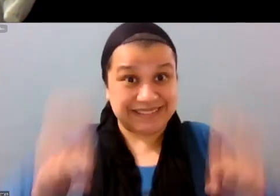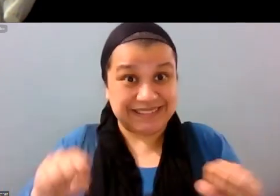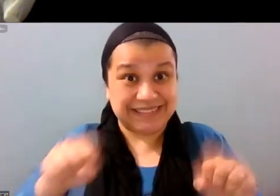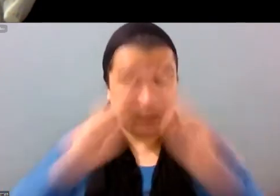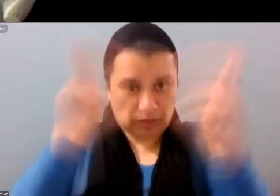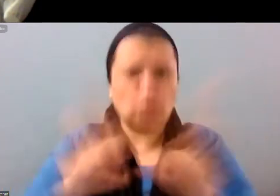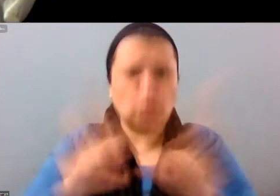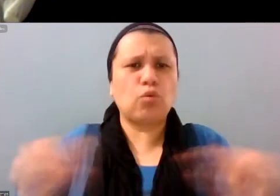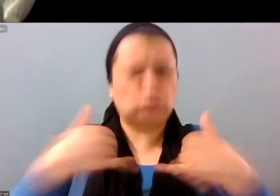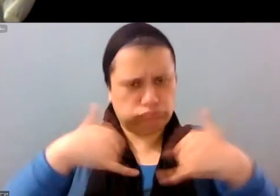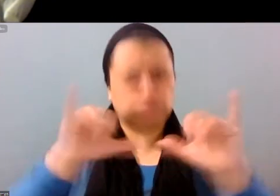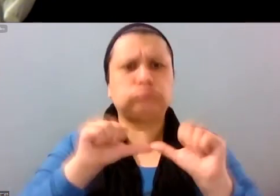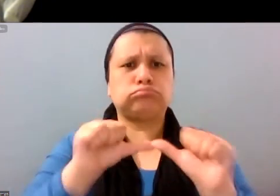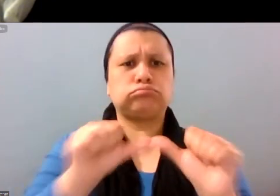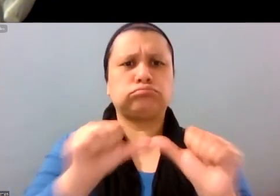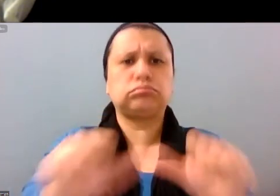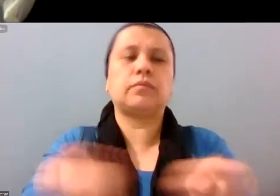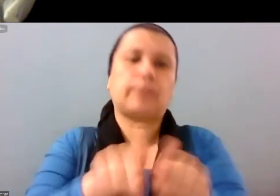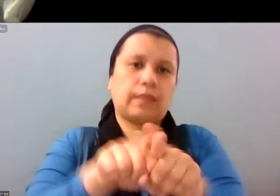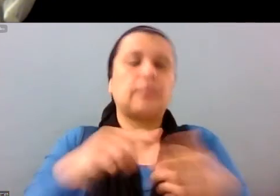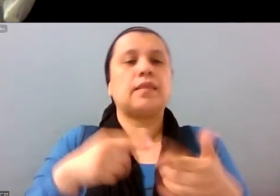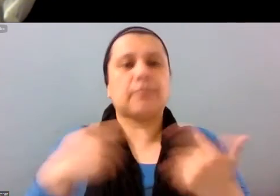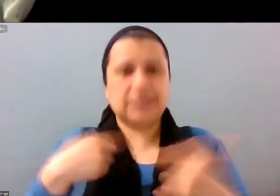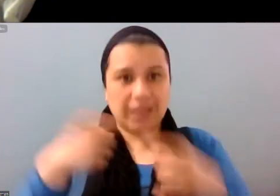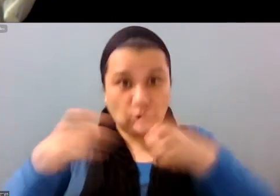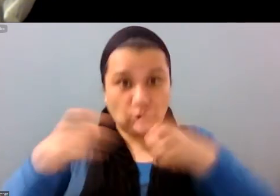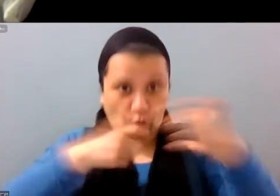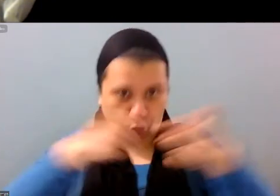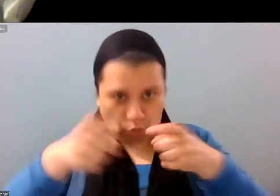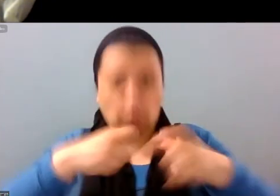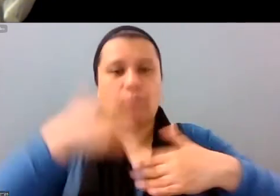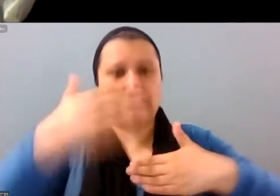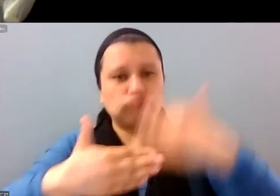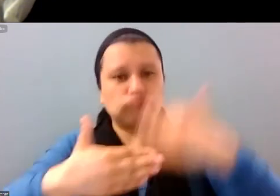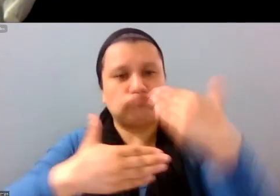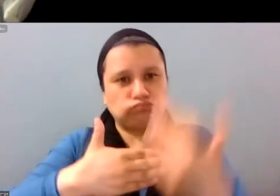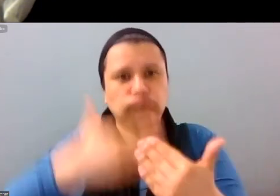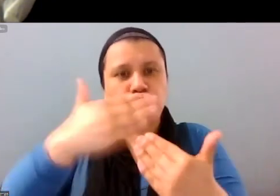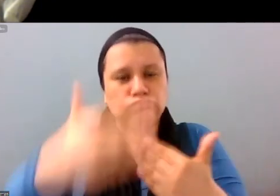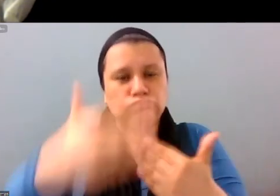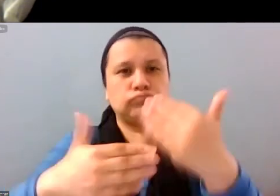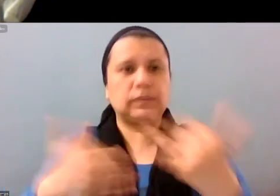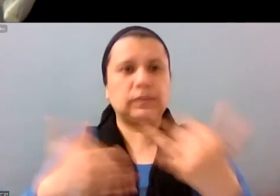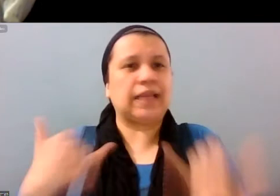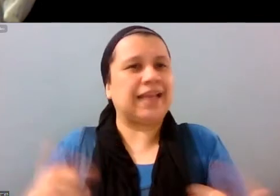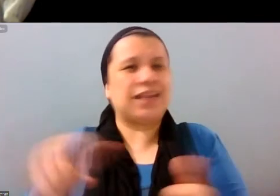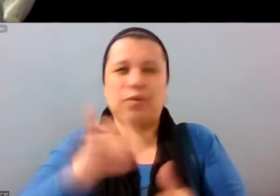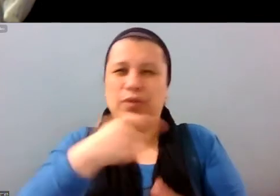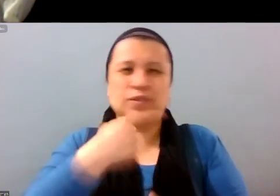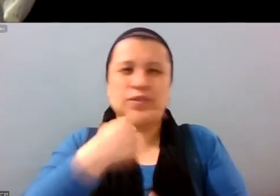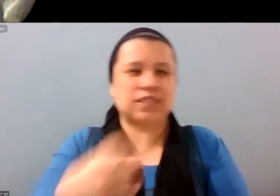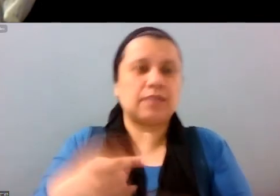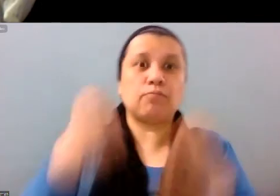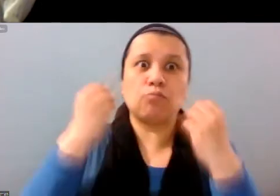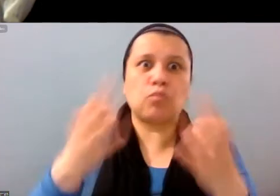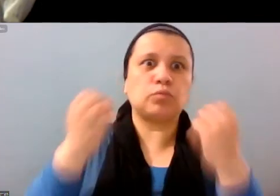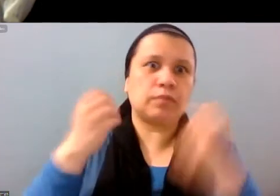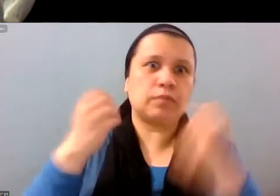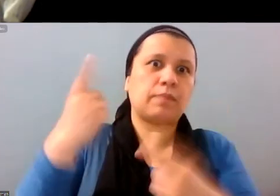será un proceso controlado paulatino que es como se lo han estado imaginando me han preguntado Carla por ejemplo sobre